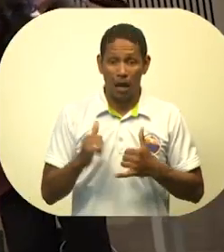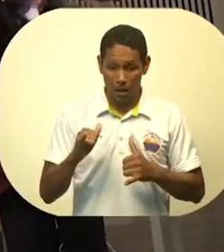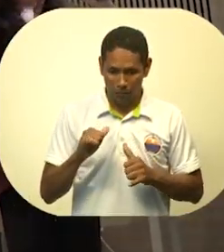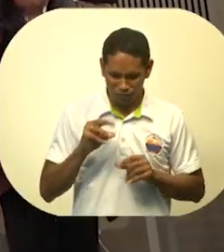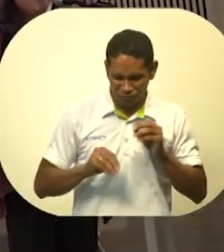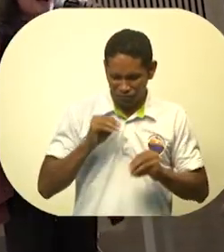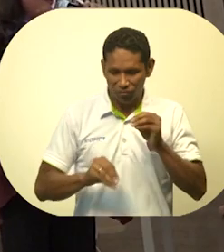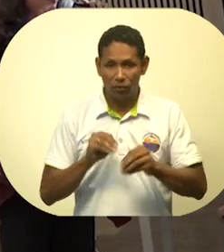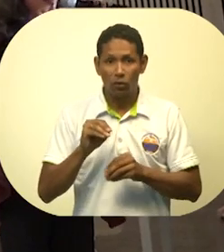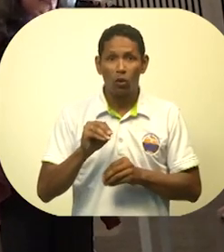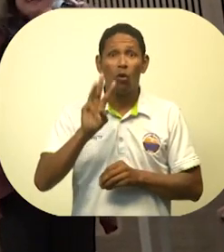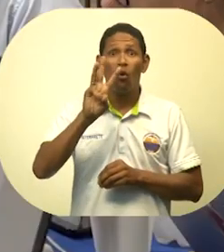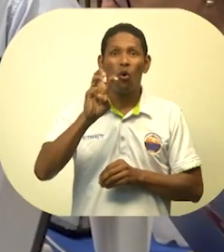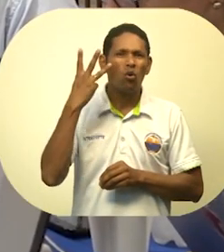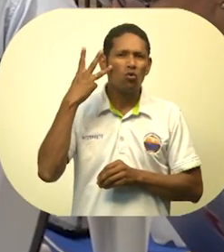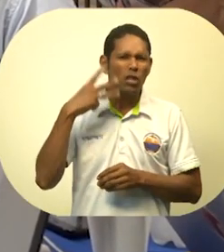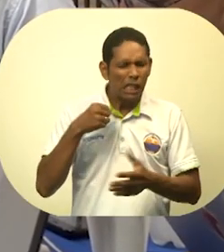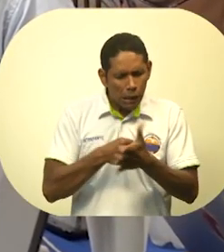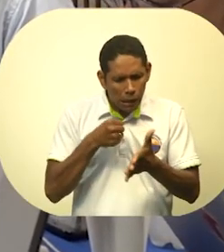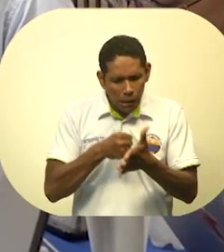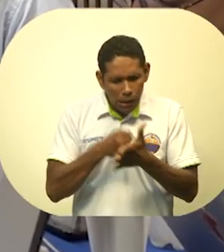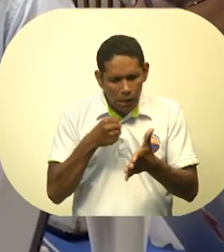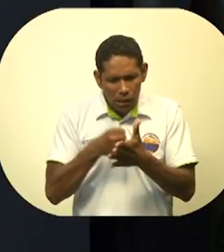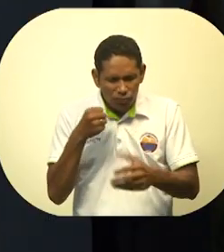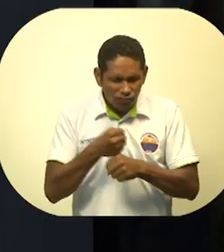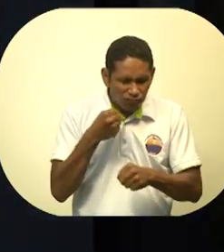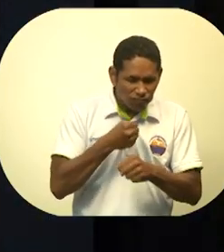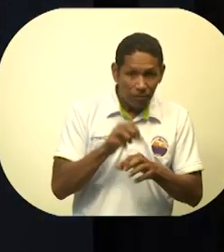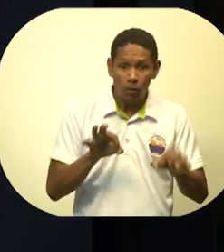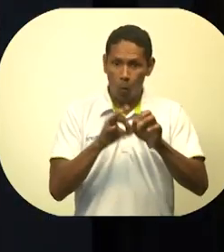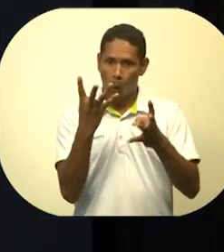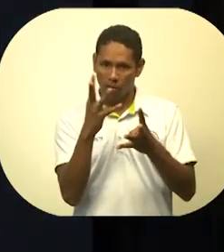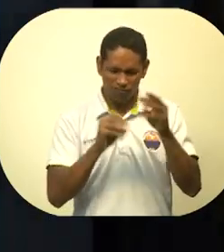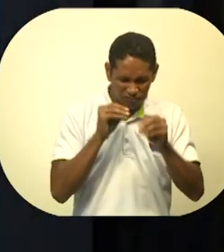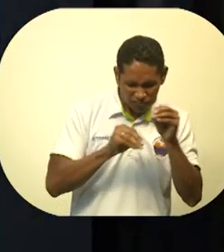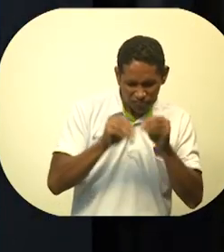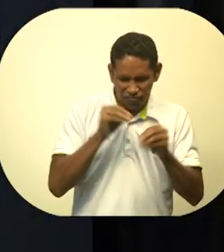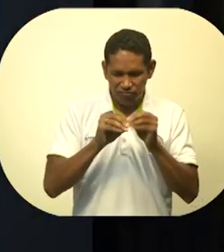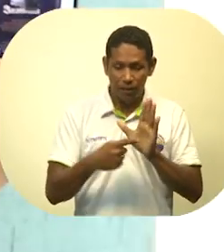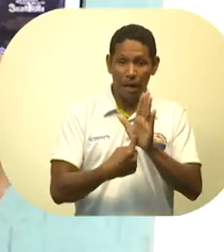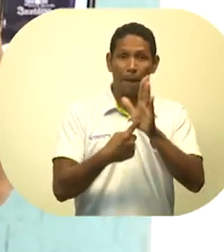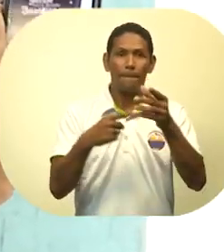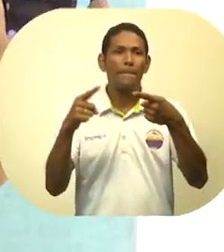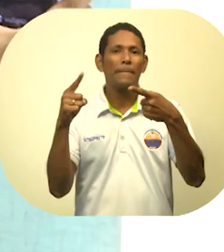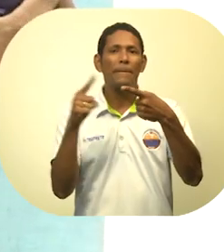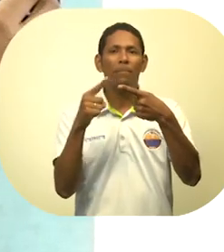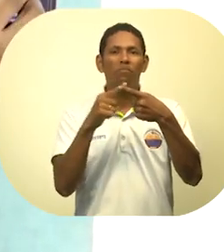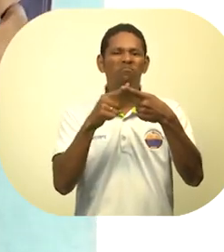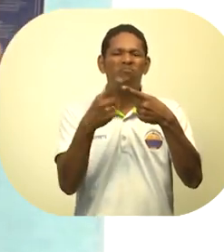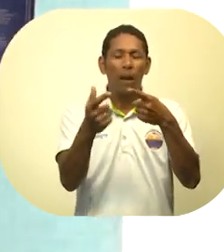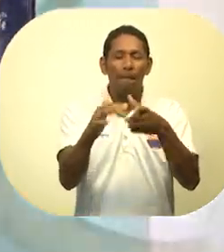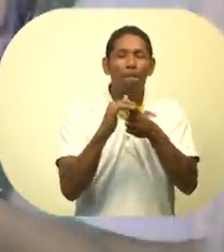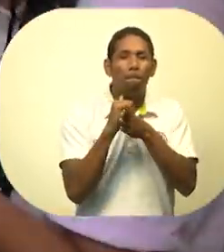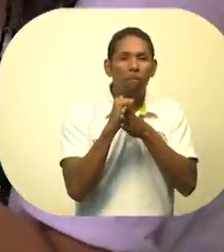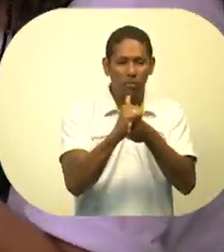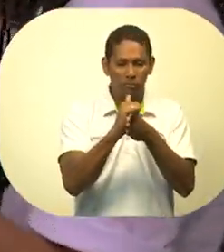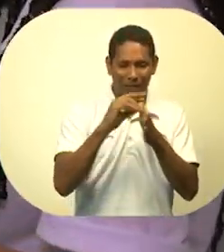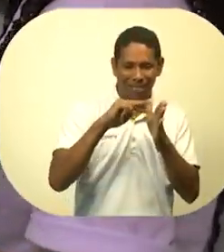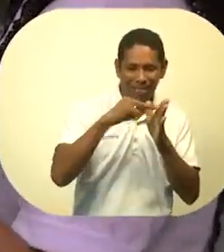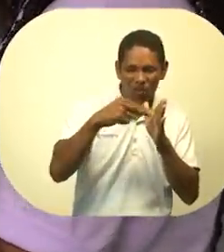Como resultado de los 8 días de trabajo intensivo, surgieron 4 productos mínimos viables. El primero es una metodología que